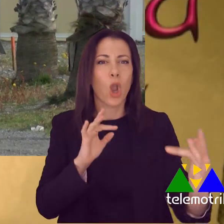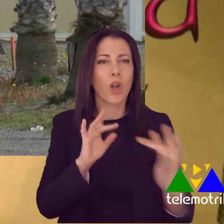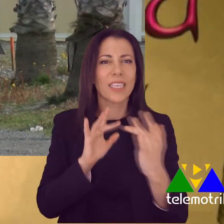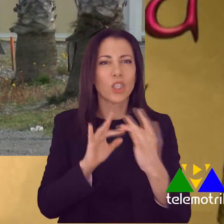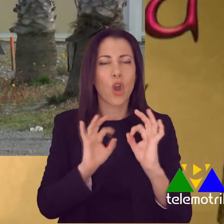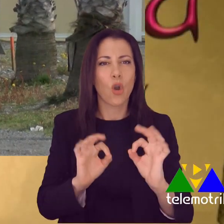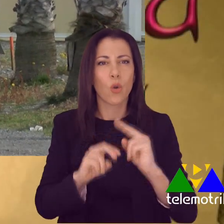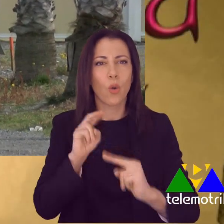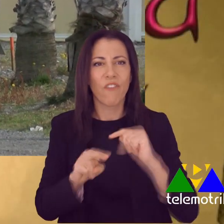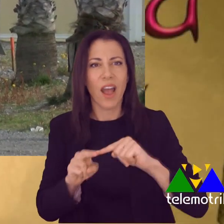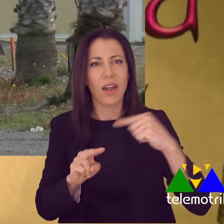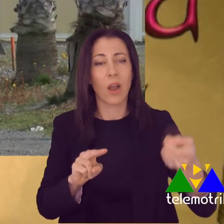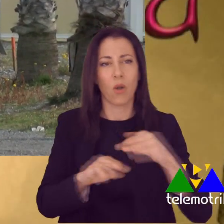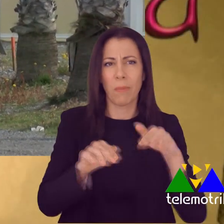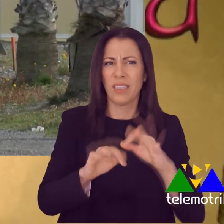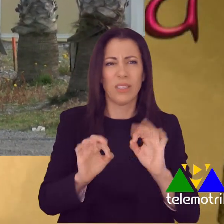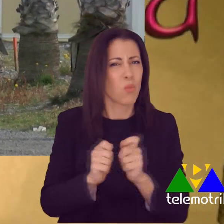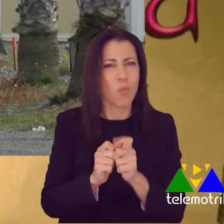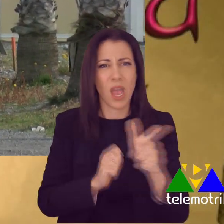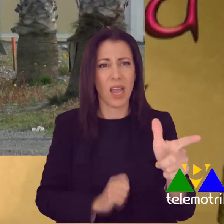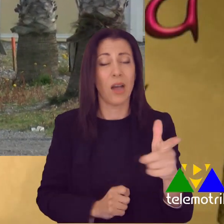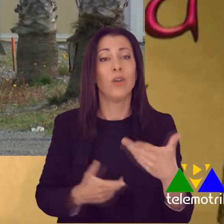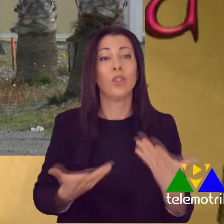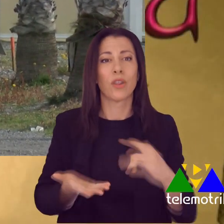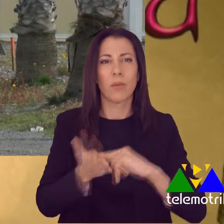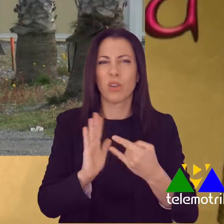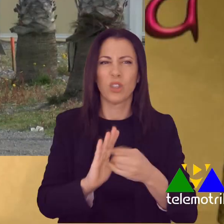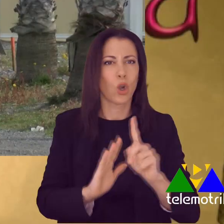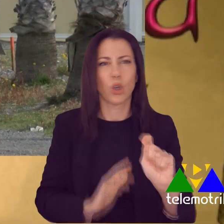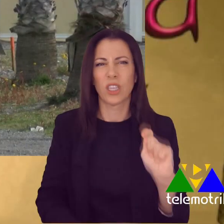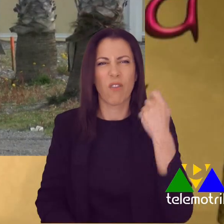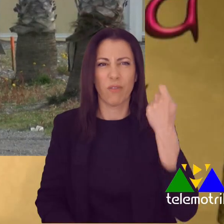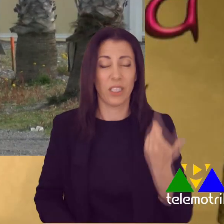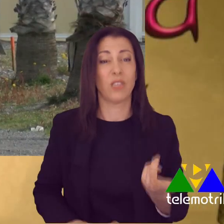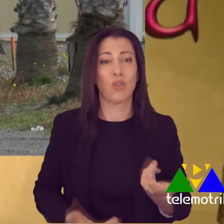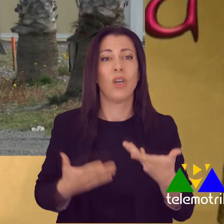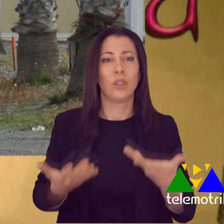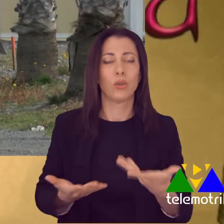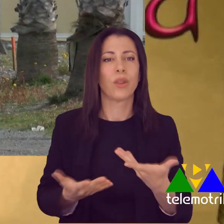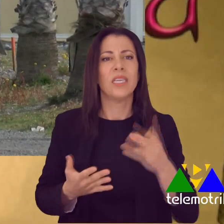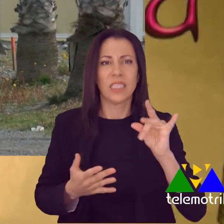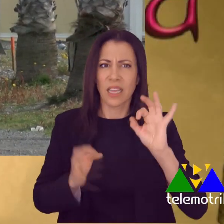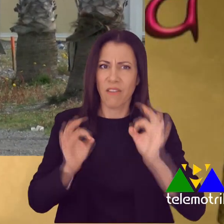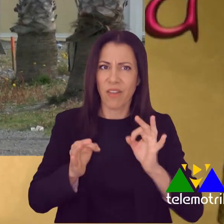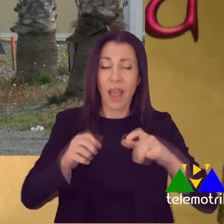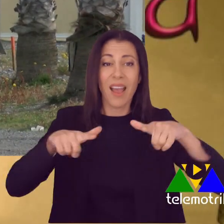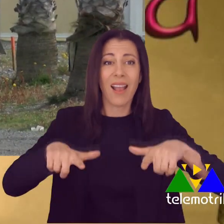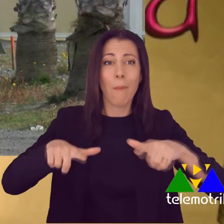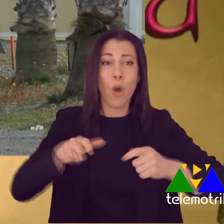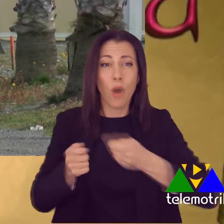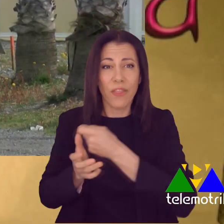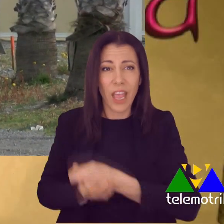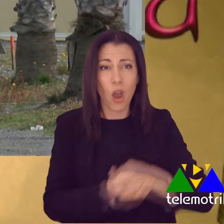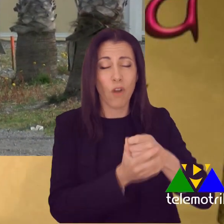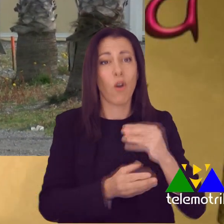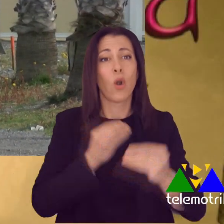con Motril de ninguna manera, estaba muy alejado, y el proyecto no triunfó. Y es verdad que hicieron un campo de golf, el primer campo de golf